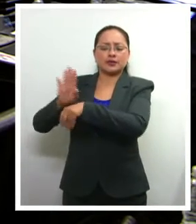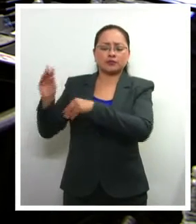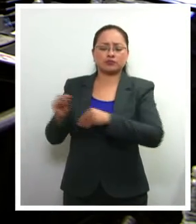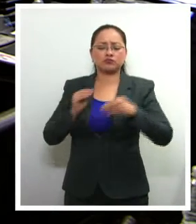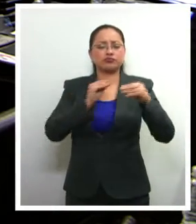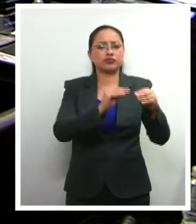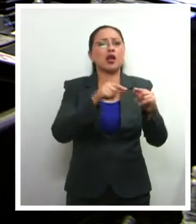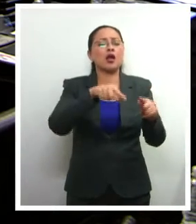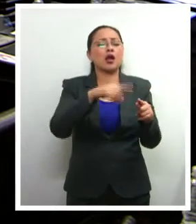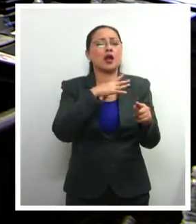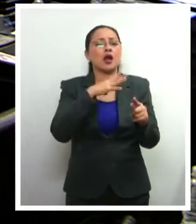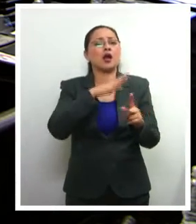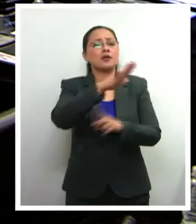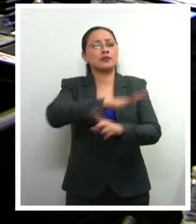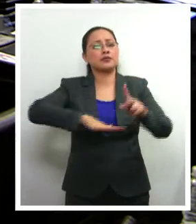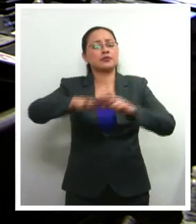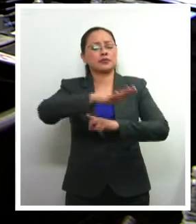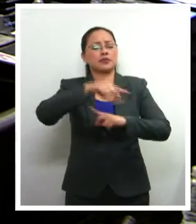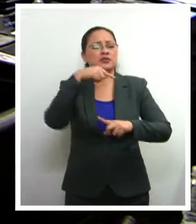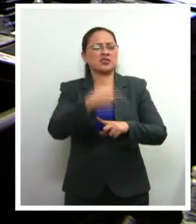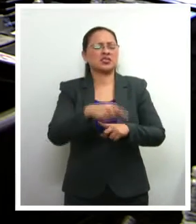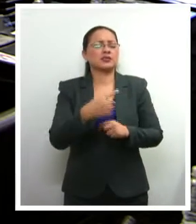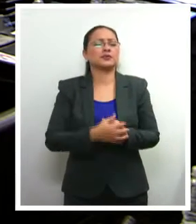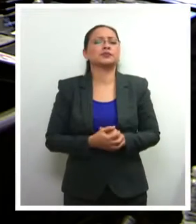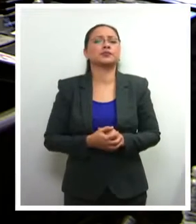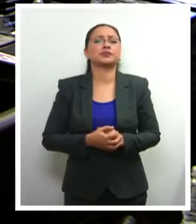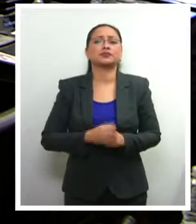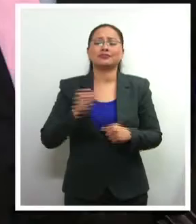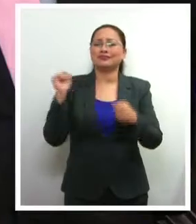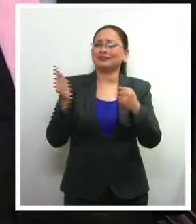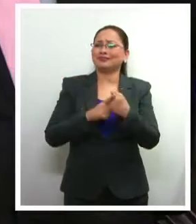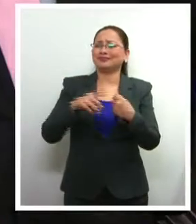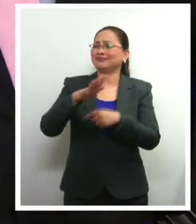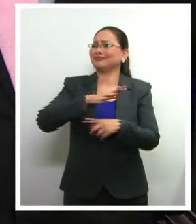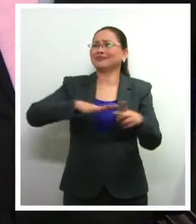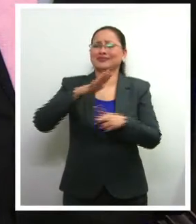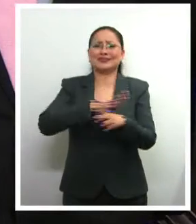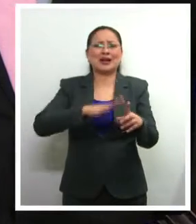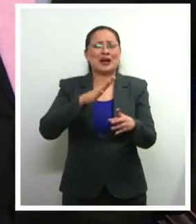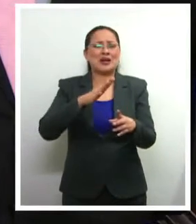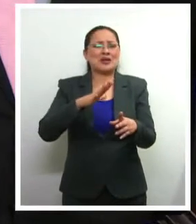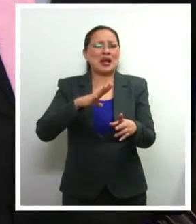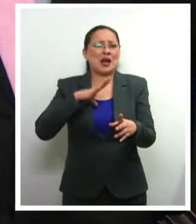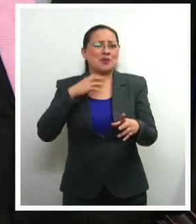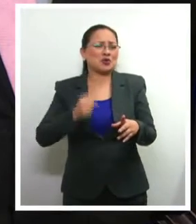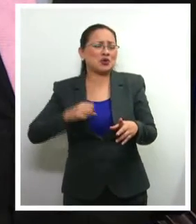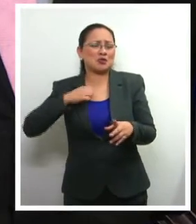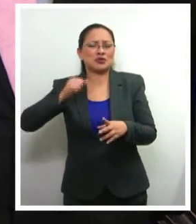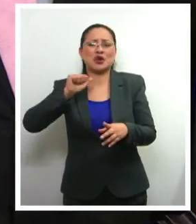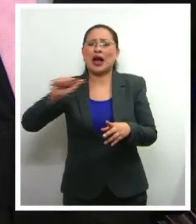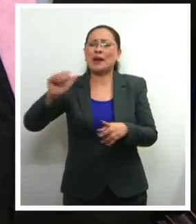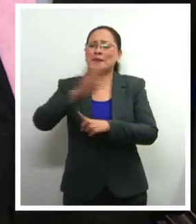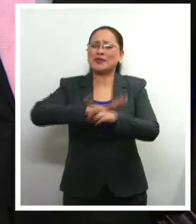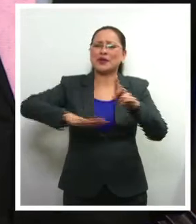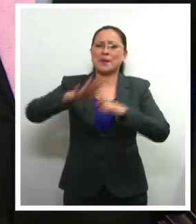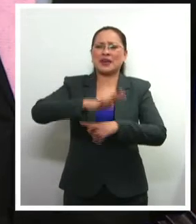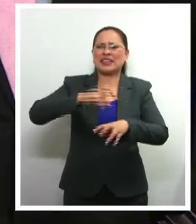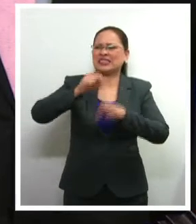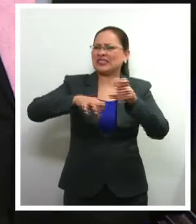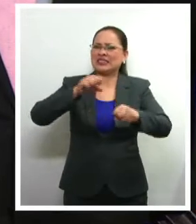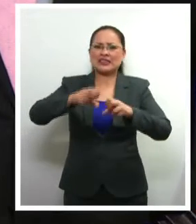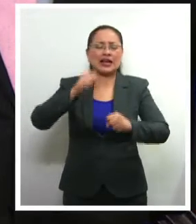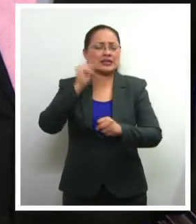un mundo en donde las consecuencias adversas de los abusos del medio ambiente impactan